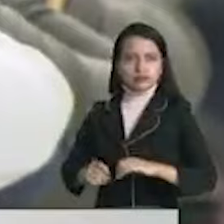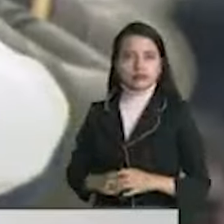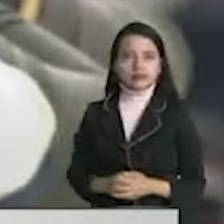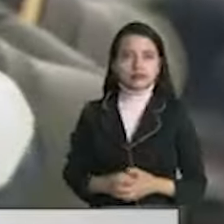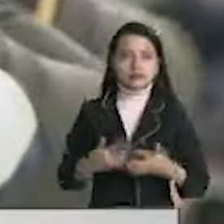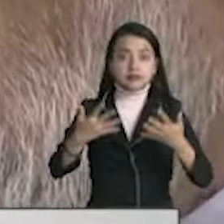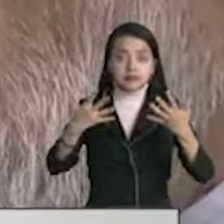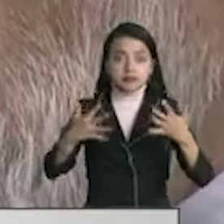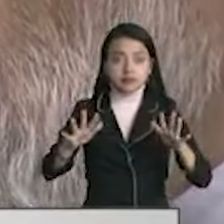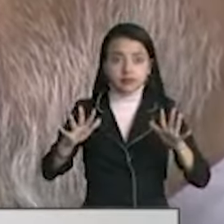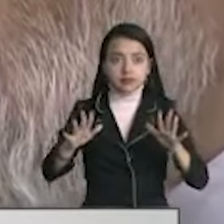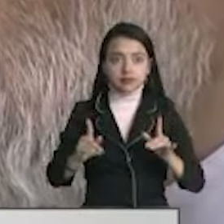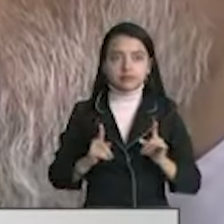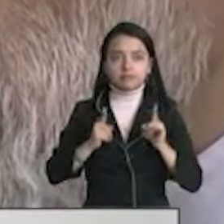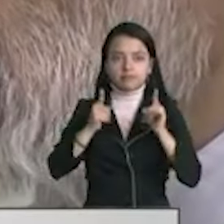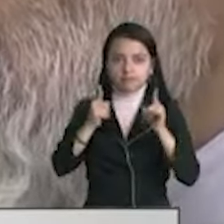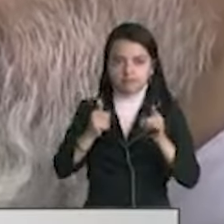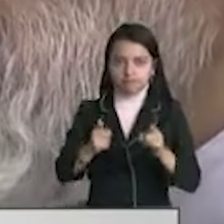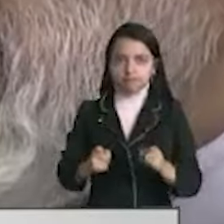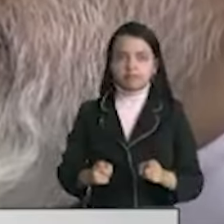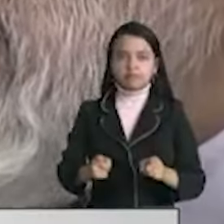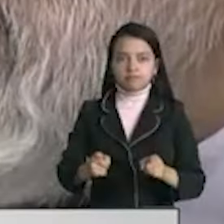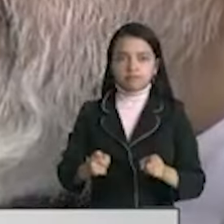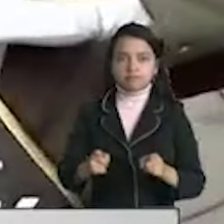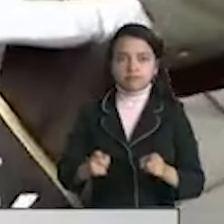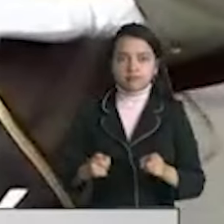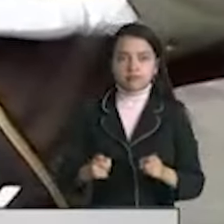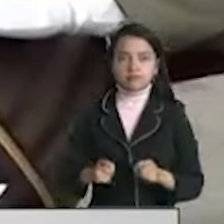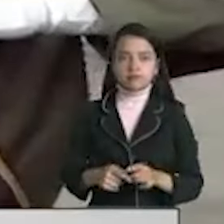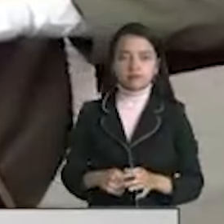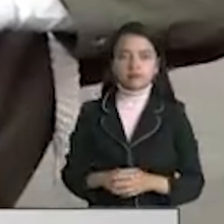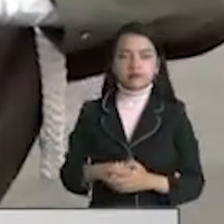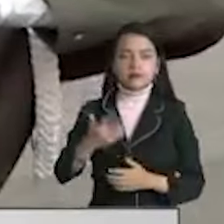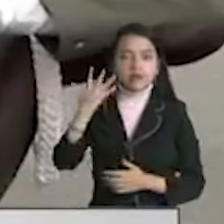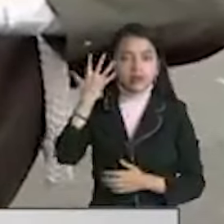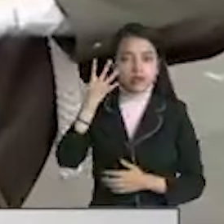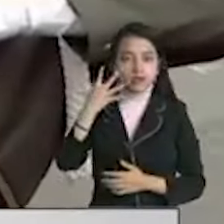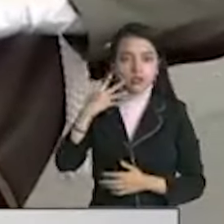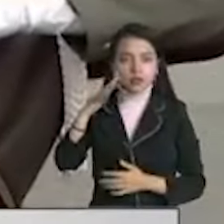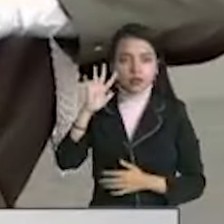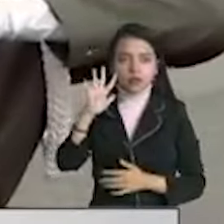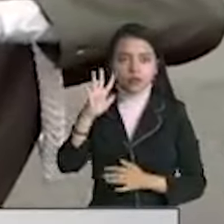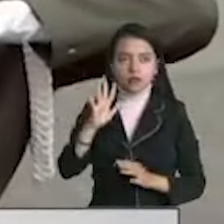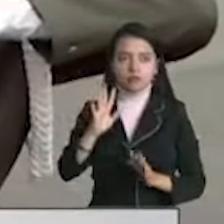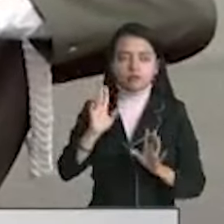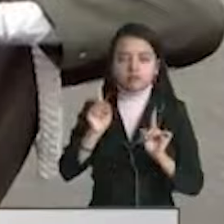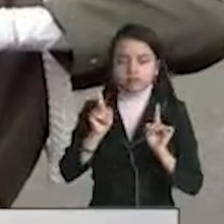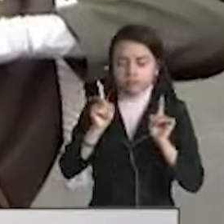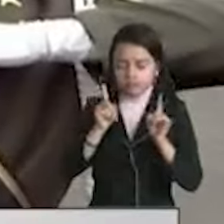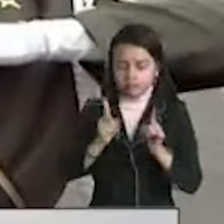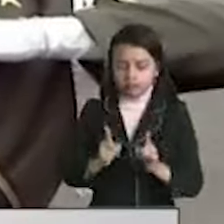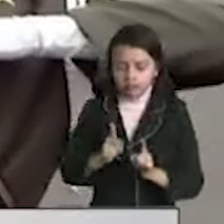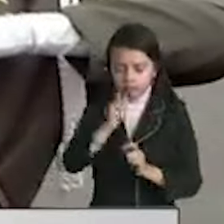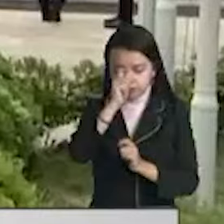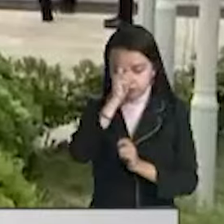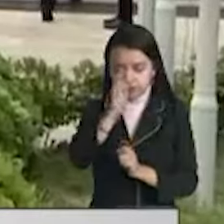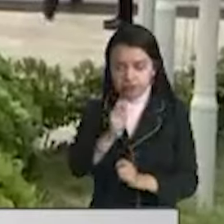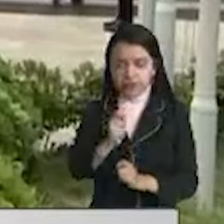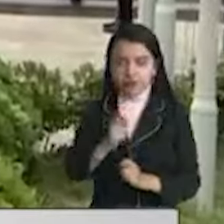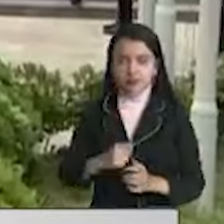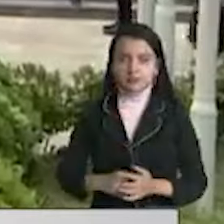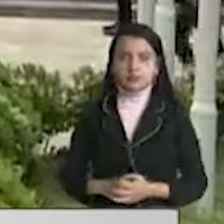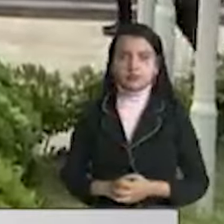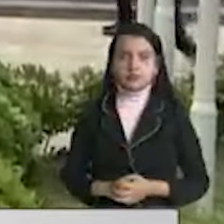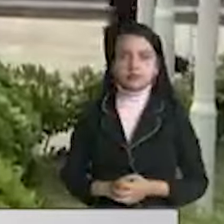donde finalizará la segunda de las 5 jornadas de luto dictadas por el líder supremo de Irán, Ali Jamenei. Tras